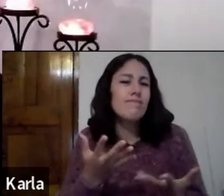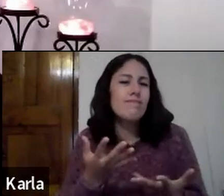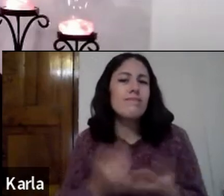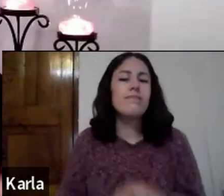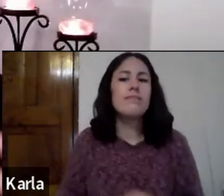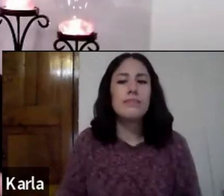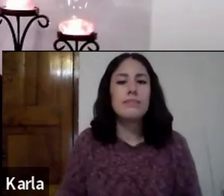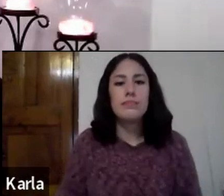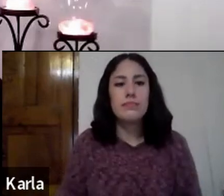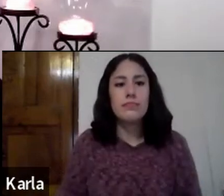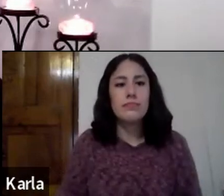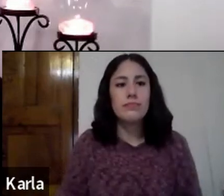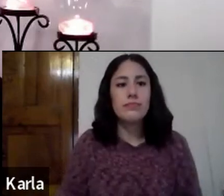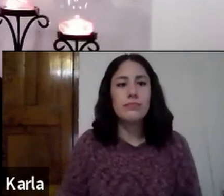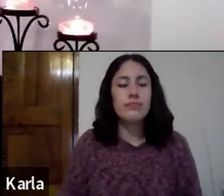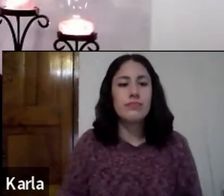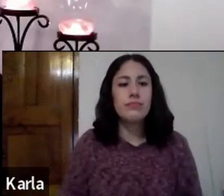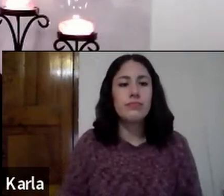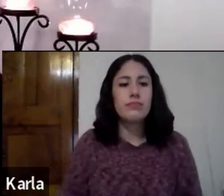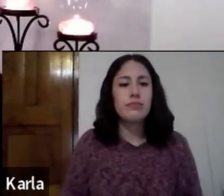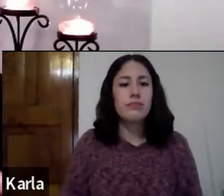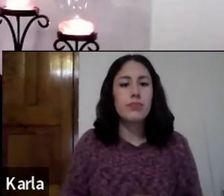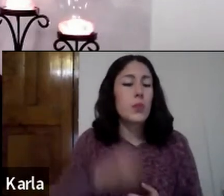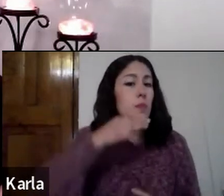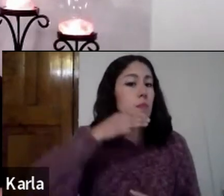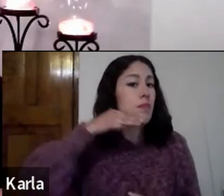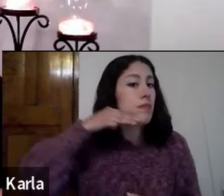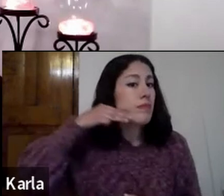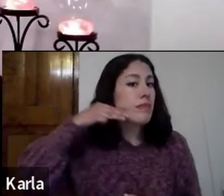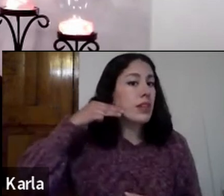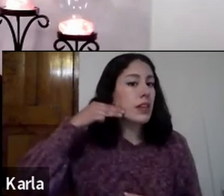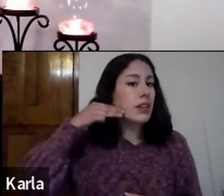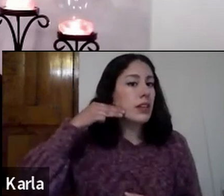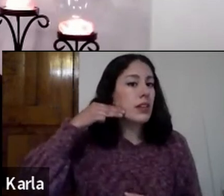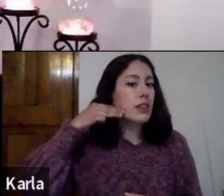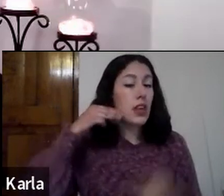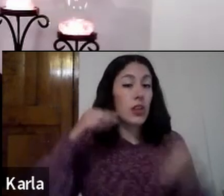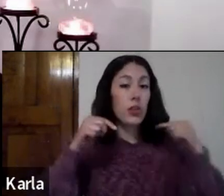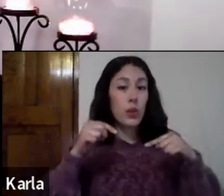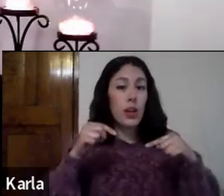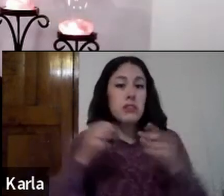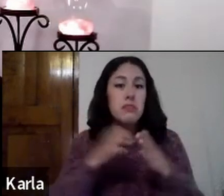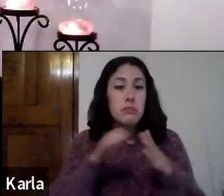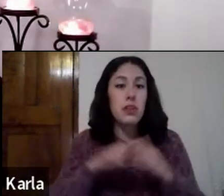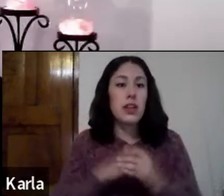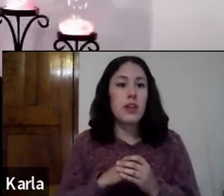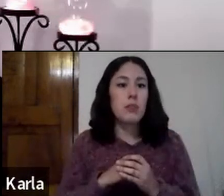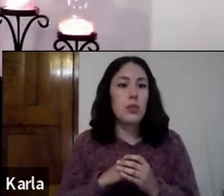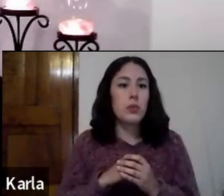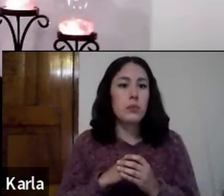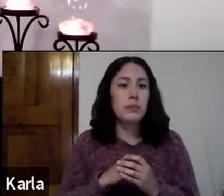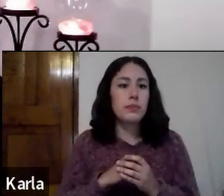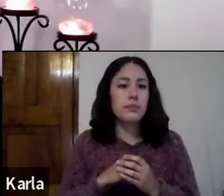a través de las obras de misericordia restauramos nuestra relación con el prójimo